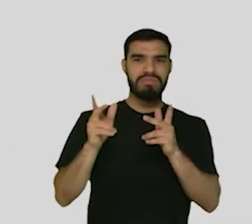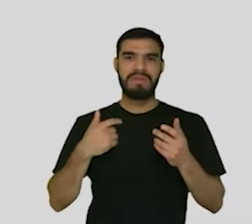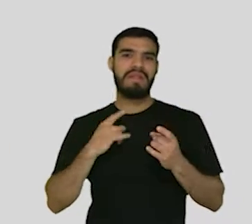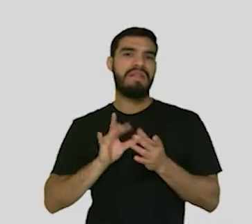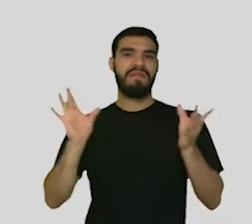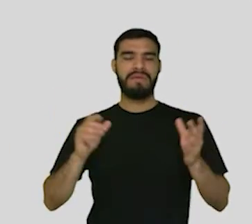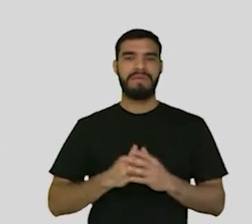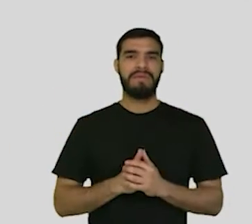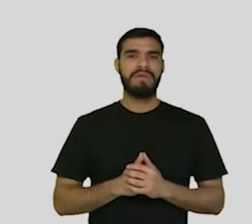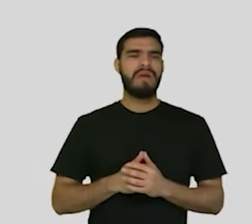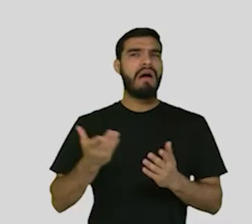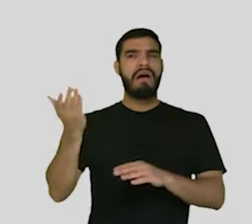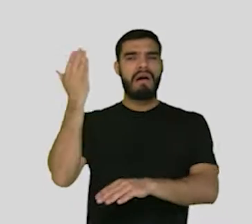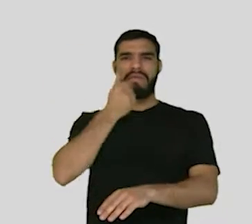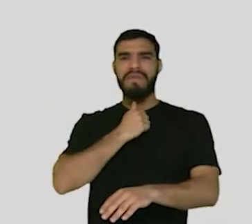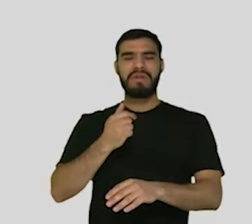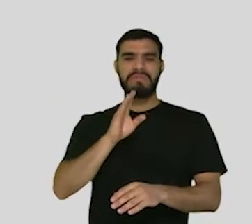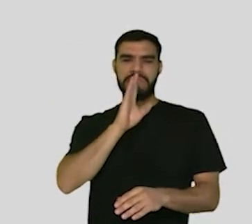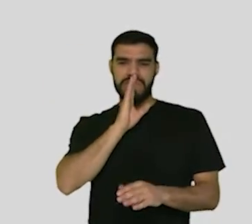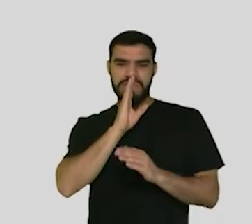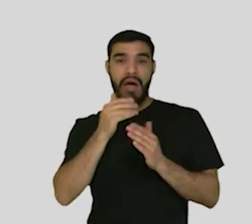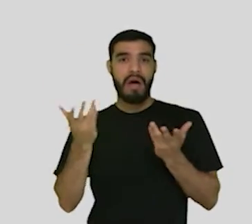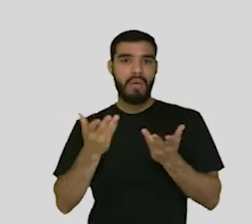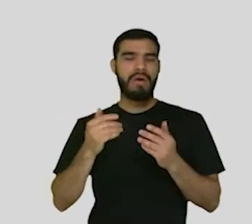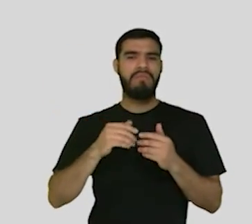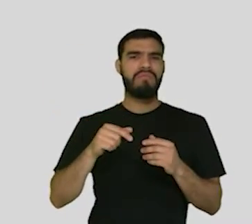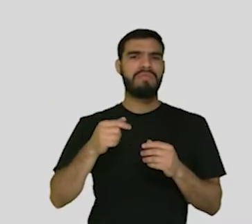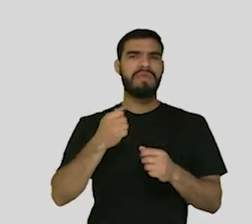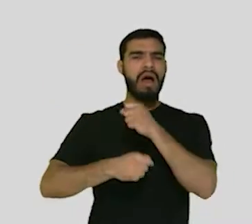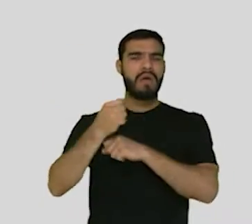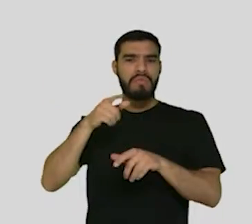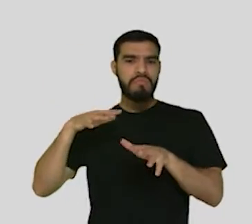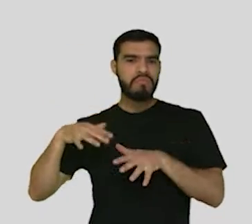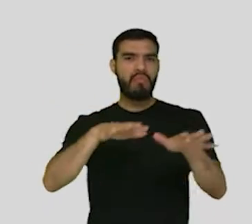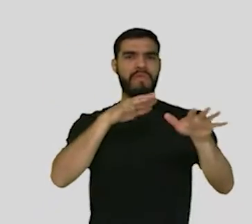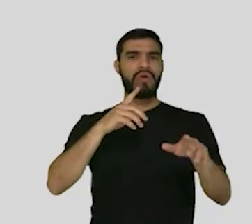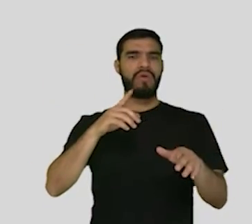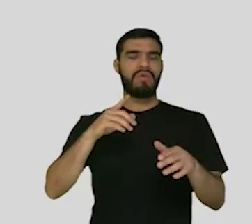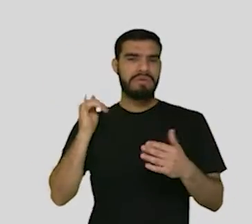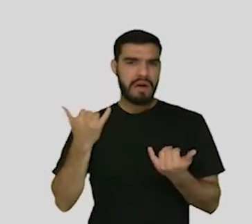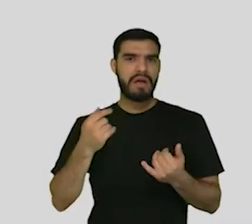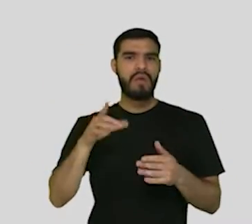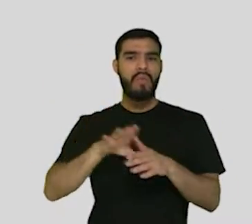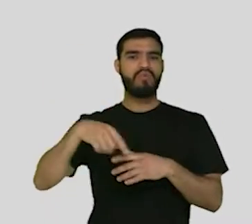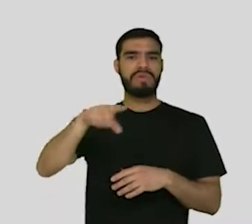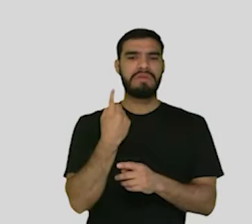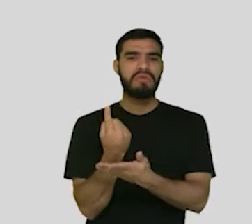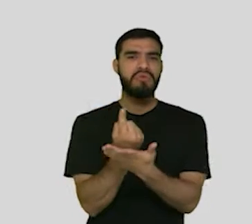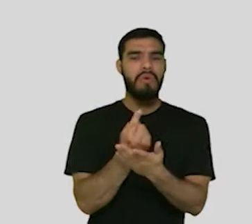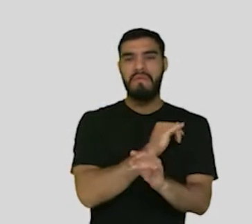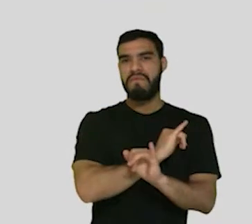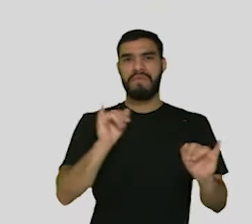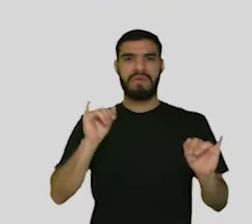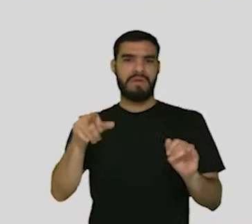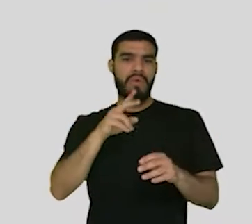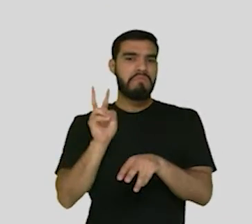apu ahora que hay huive ahora que hay huive pe mopua pe ñe pe güero sapucay